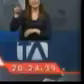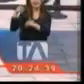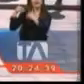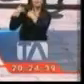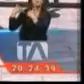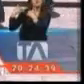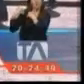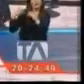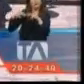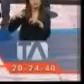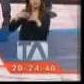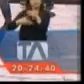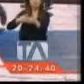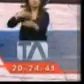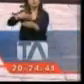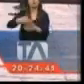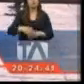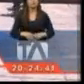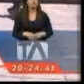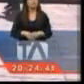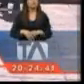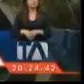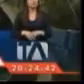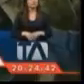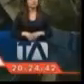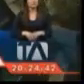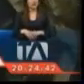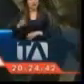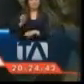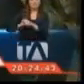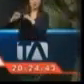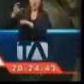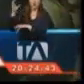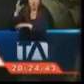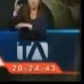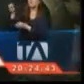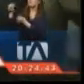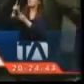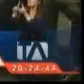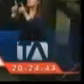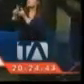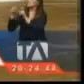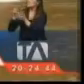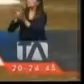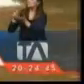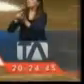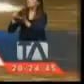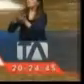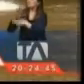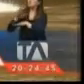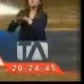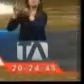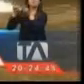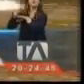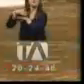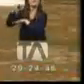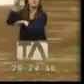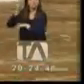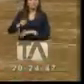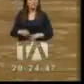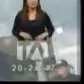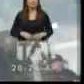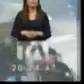el encargado de este proceso, el mismo que está en Colombia recibiendo información sobre este y otros casos relacionados a la frontera